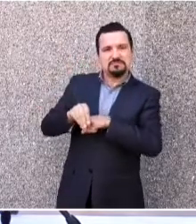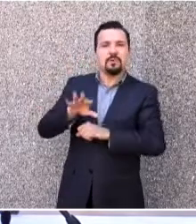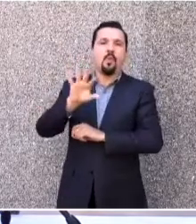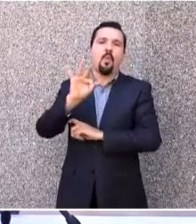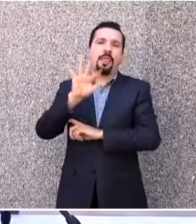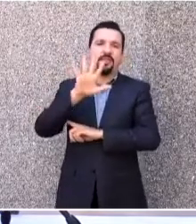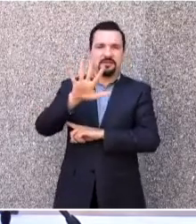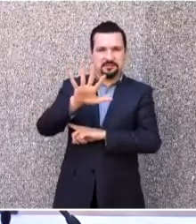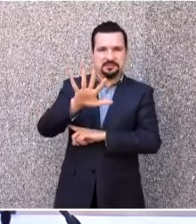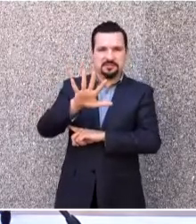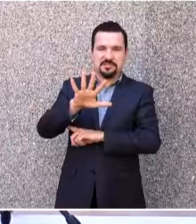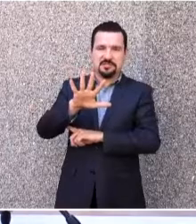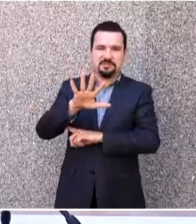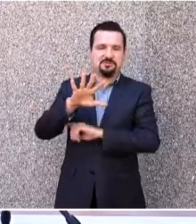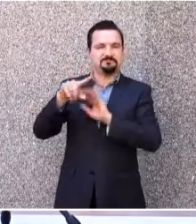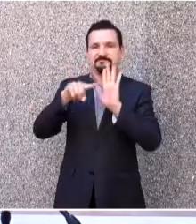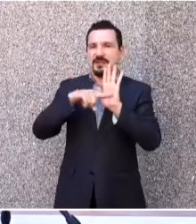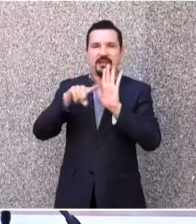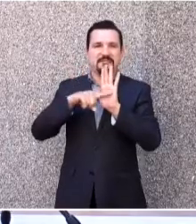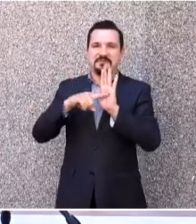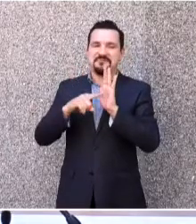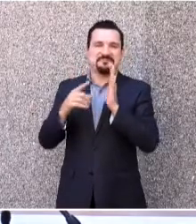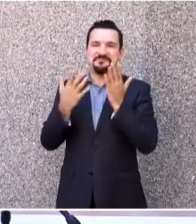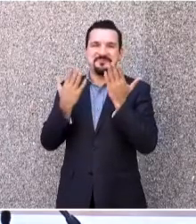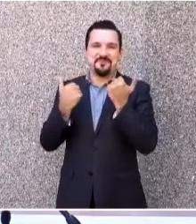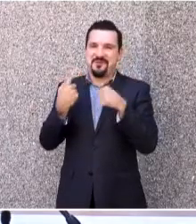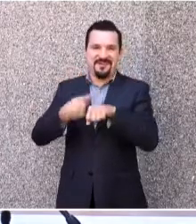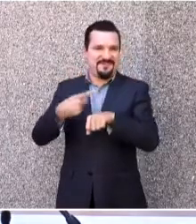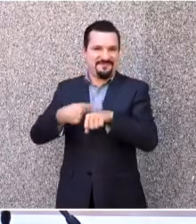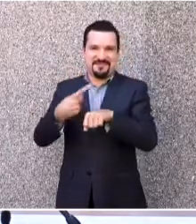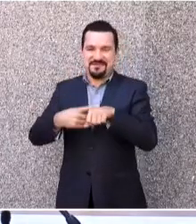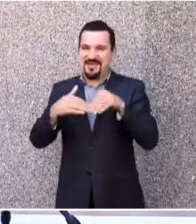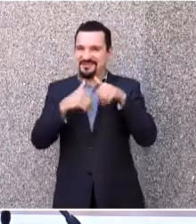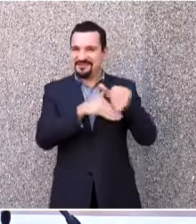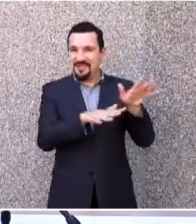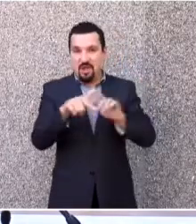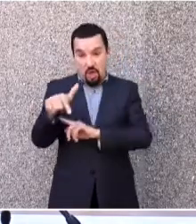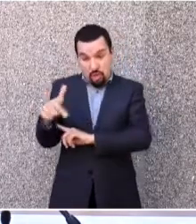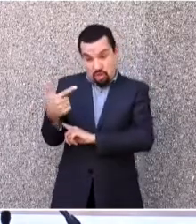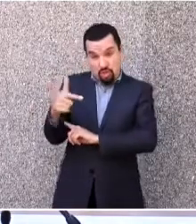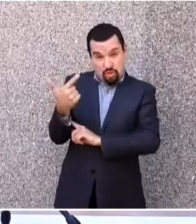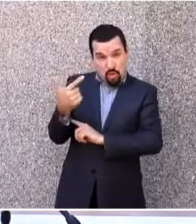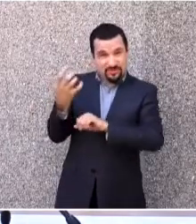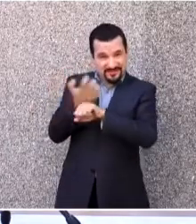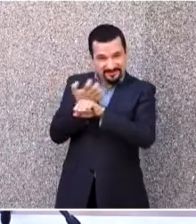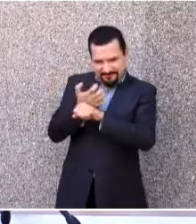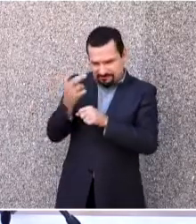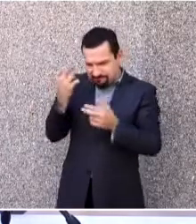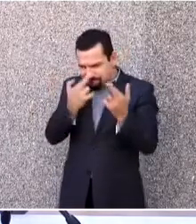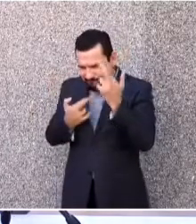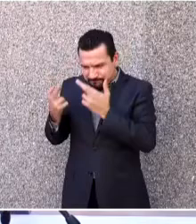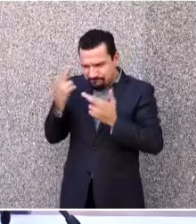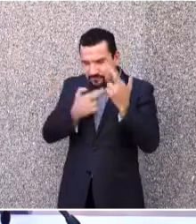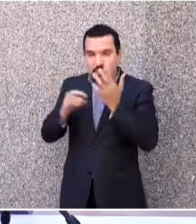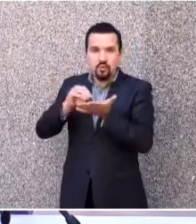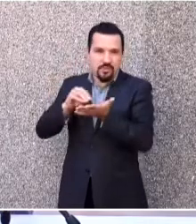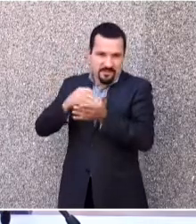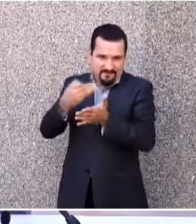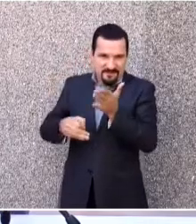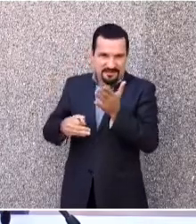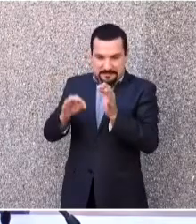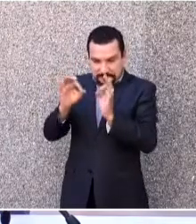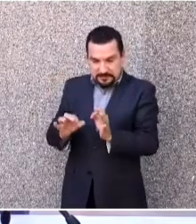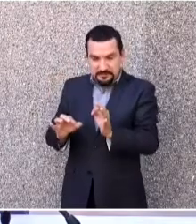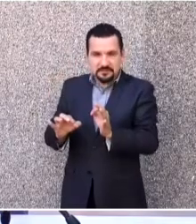45 de ellos fueron descartados por el laboratorio, 12 muestras en proceso y los 5